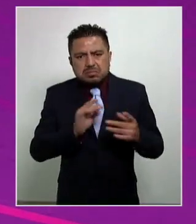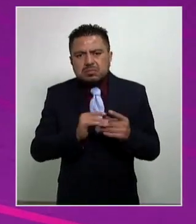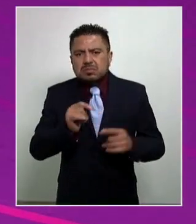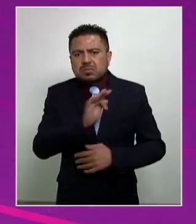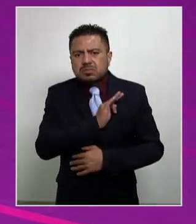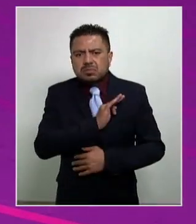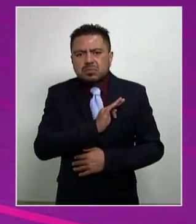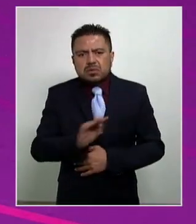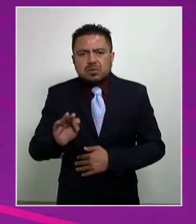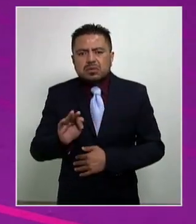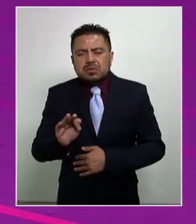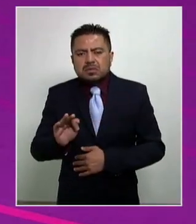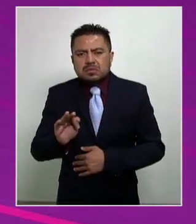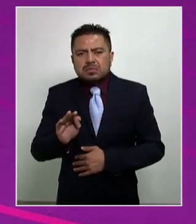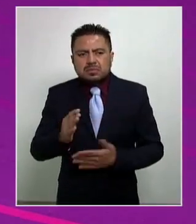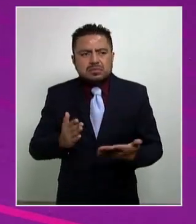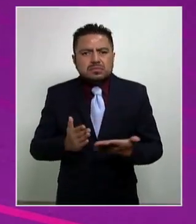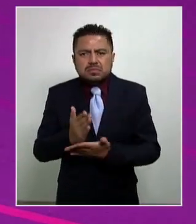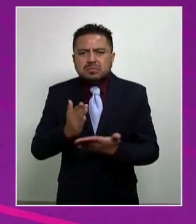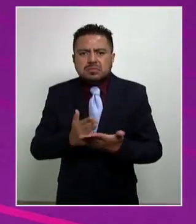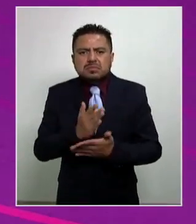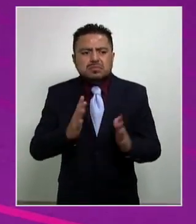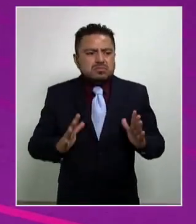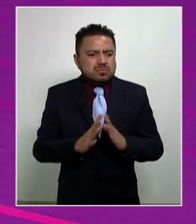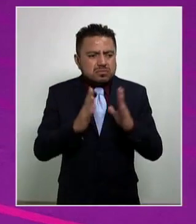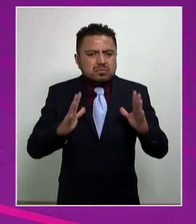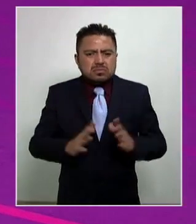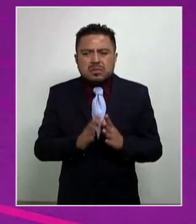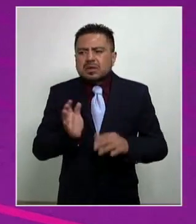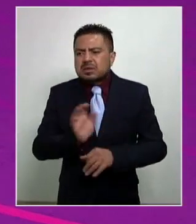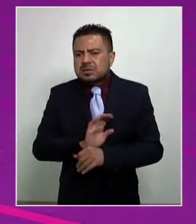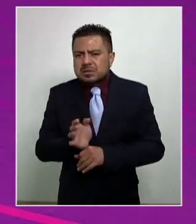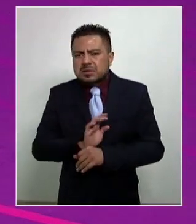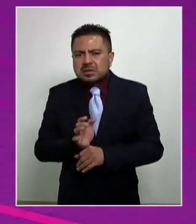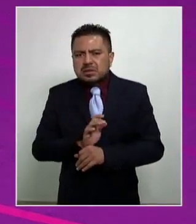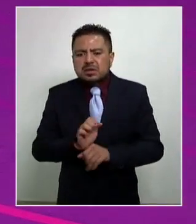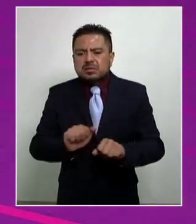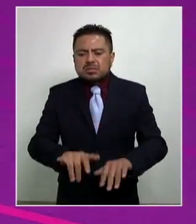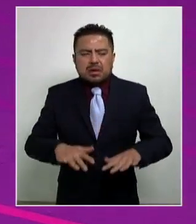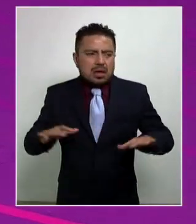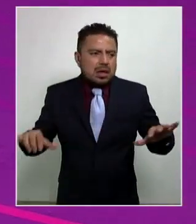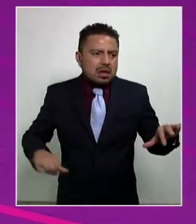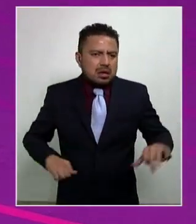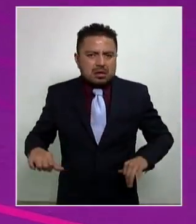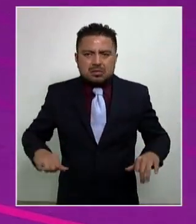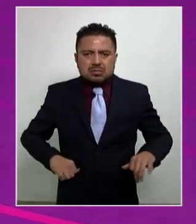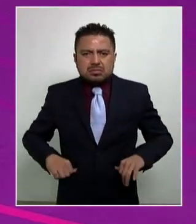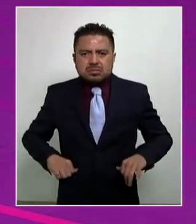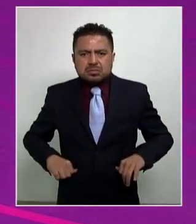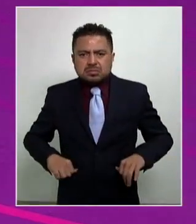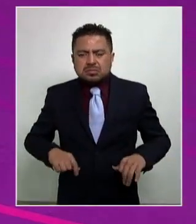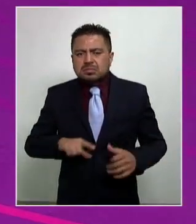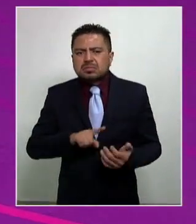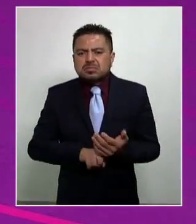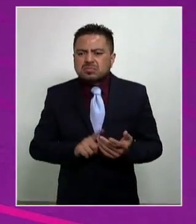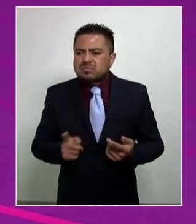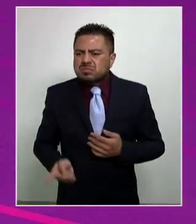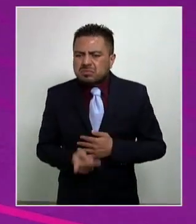podemos ir en debates con cine, con obras artísticas,